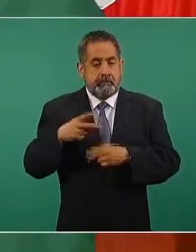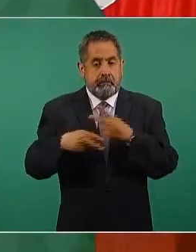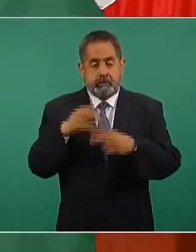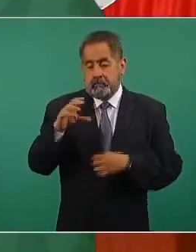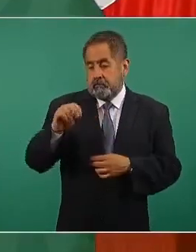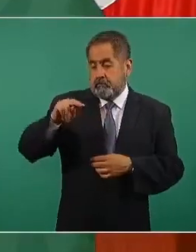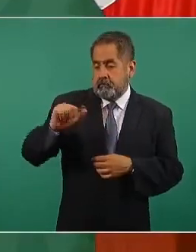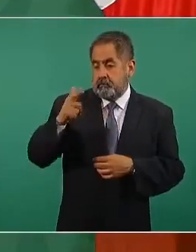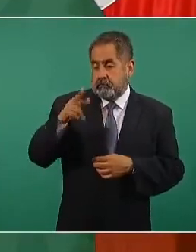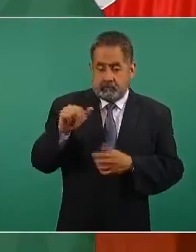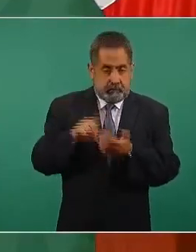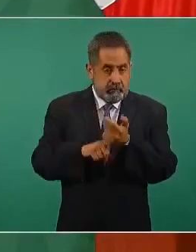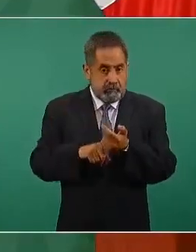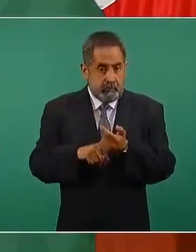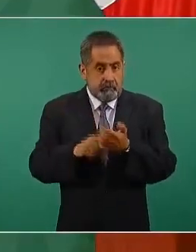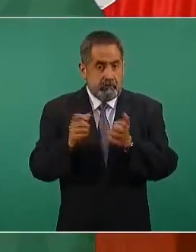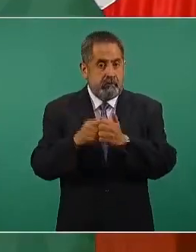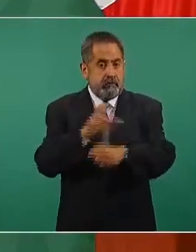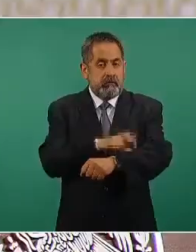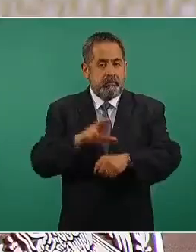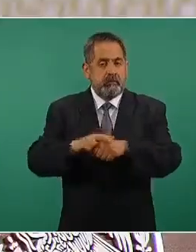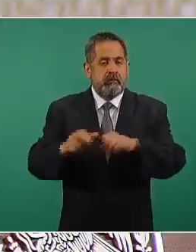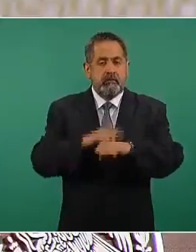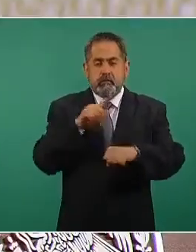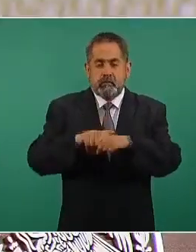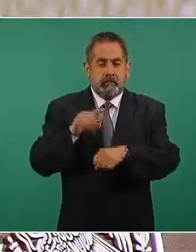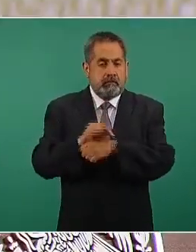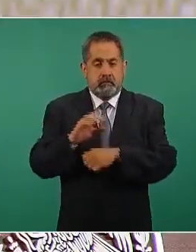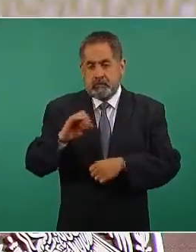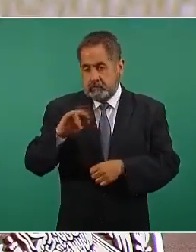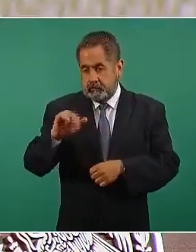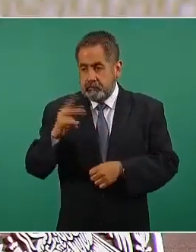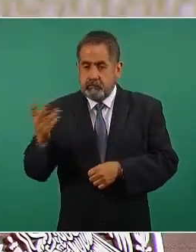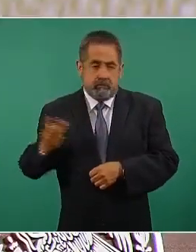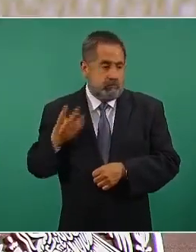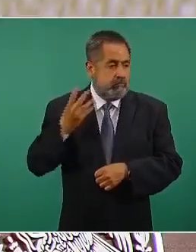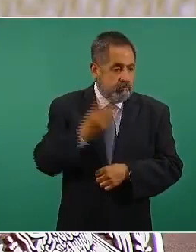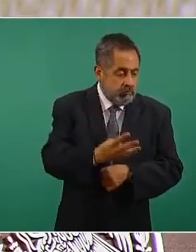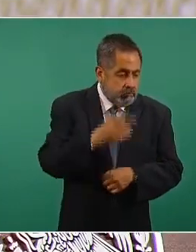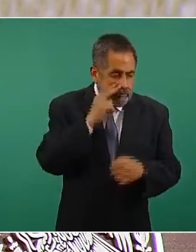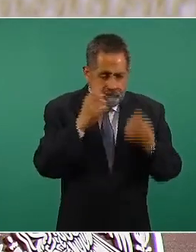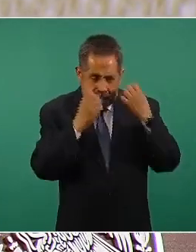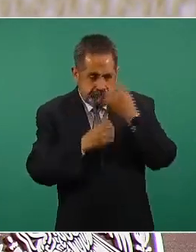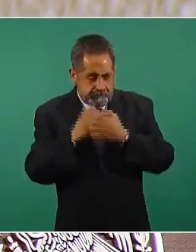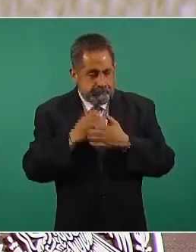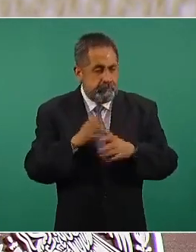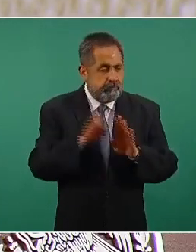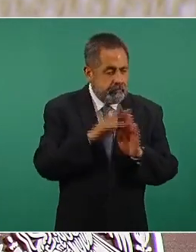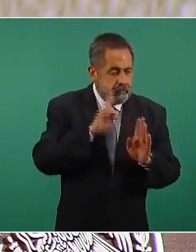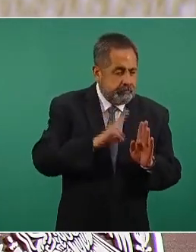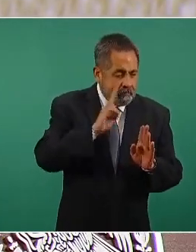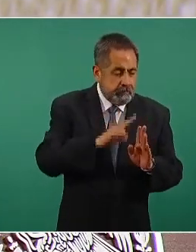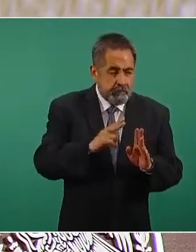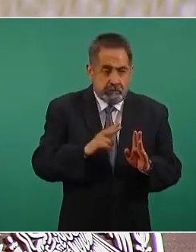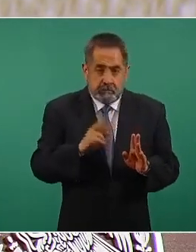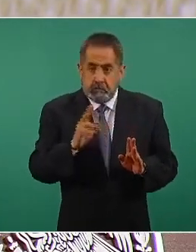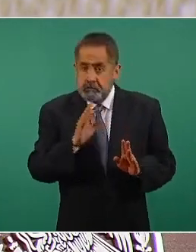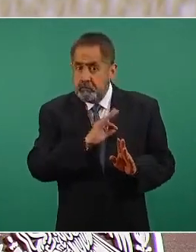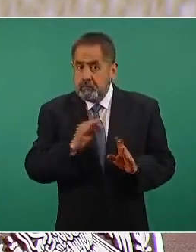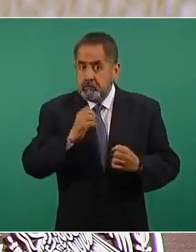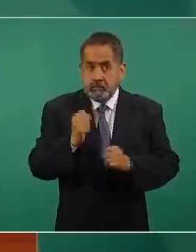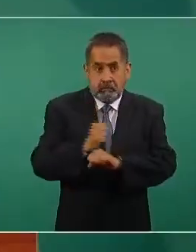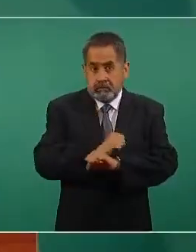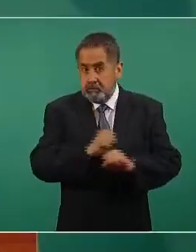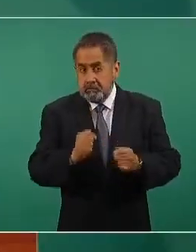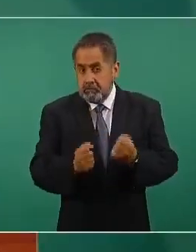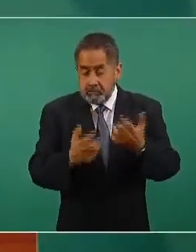Conagua y de la Coordinación Nacional de Protección Civil, realizaron el monitoreo de niveles de explosividad y